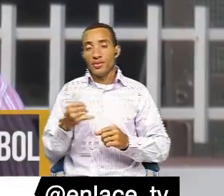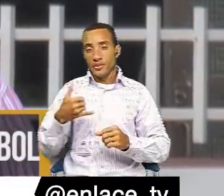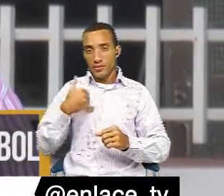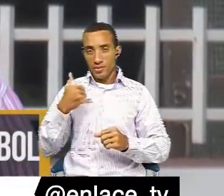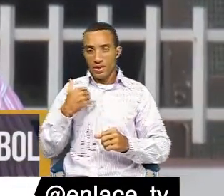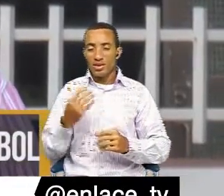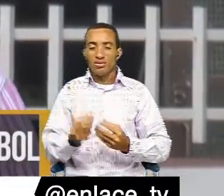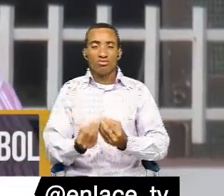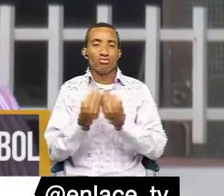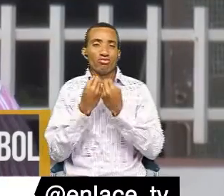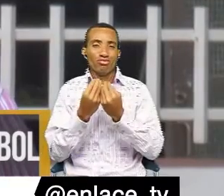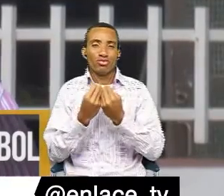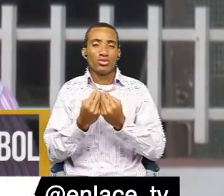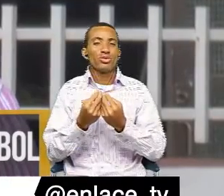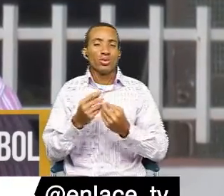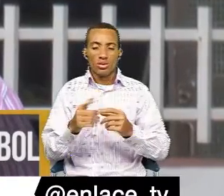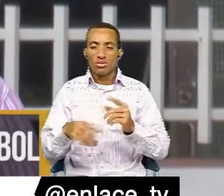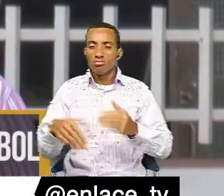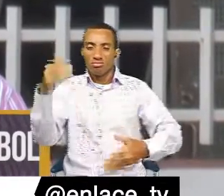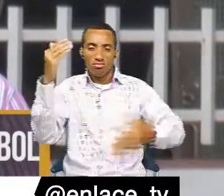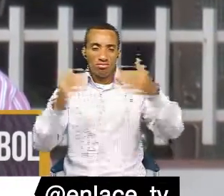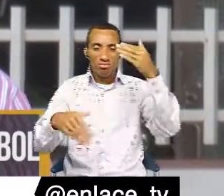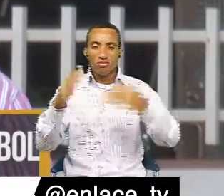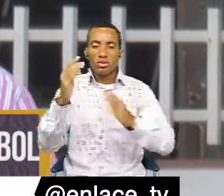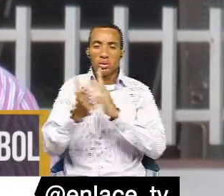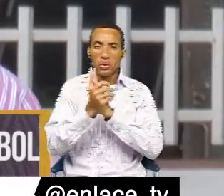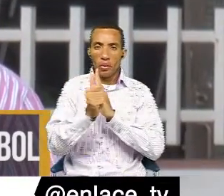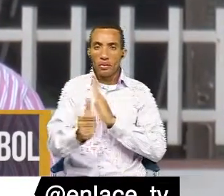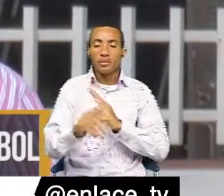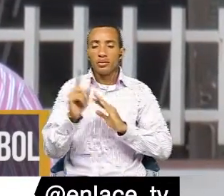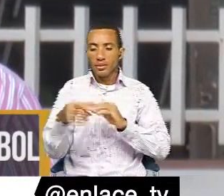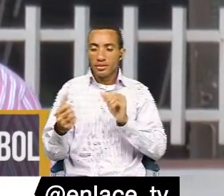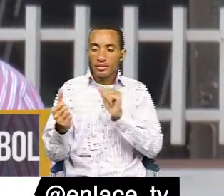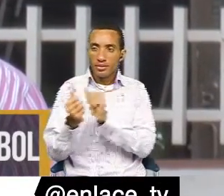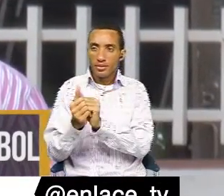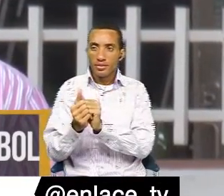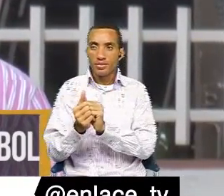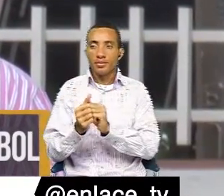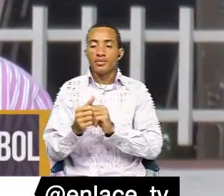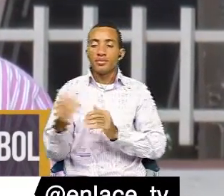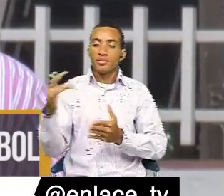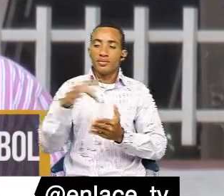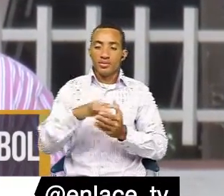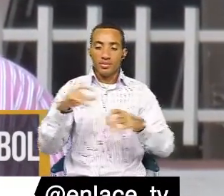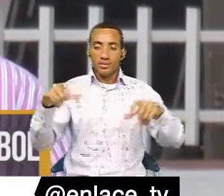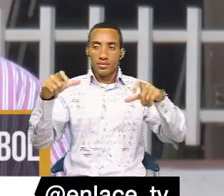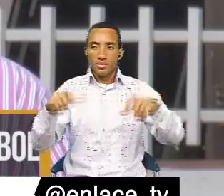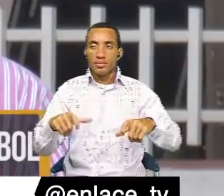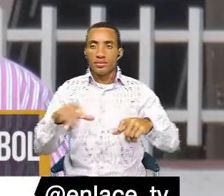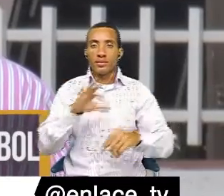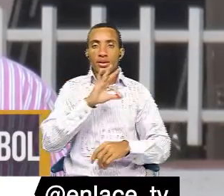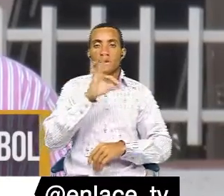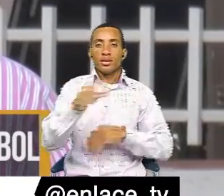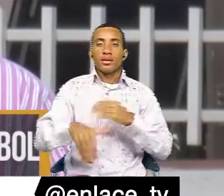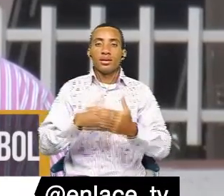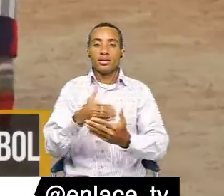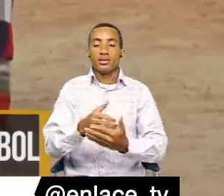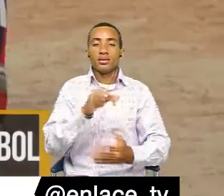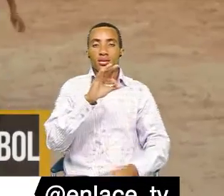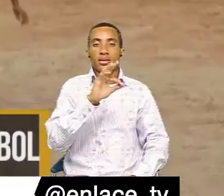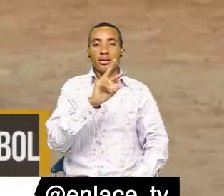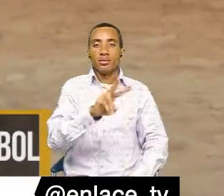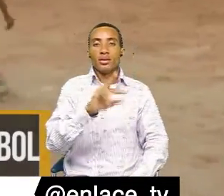mucho futuro, hay una gran cantidad de jugadores con mucho talento, entonces es importante que la gente lo acompañe con su presencia en la cancha, del 3 al 23 en el barrio del